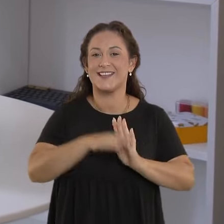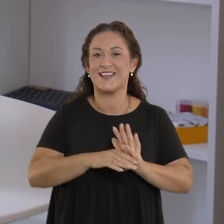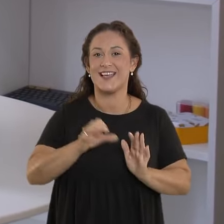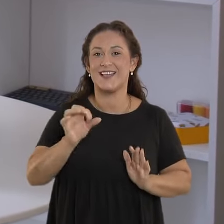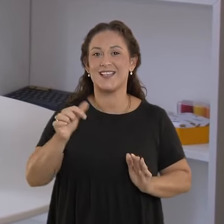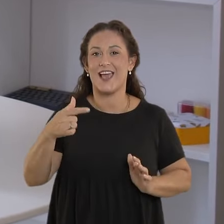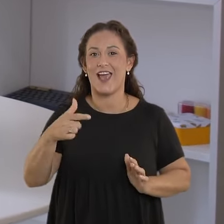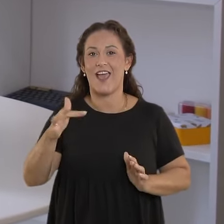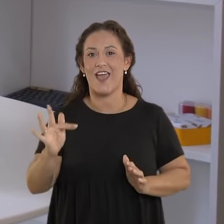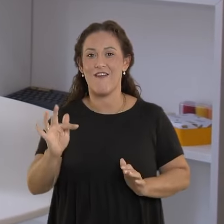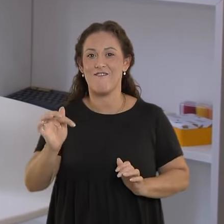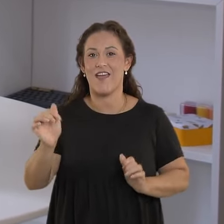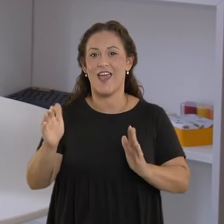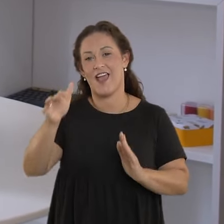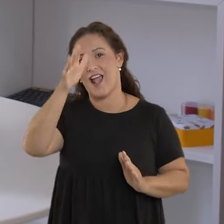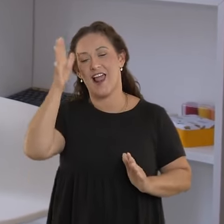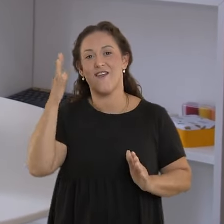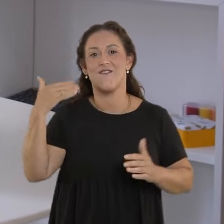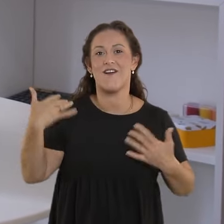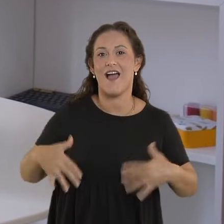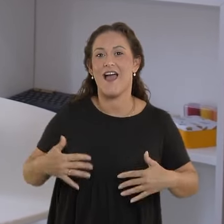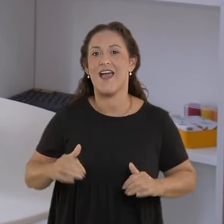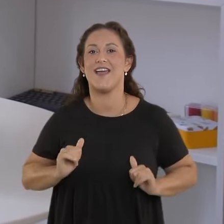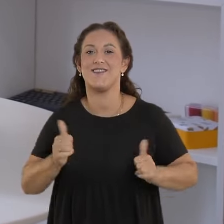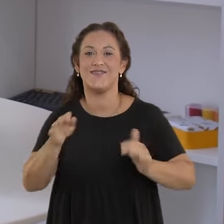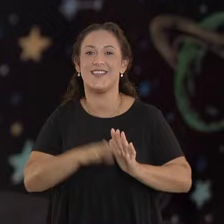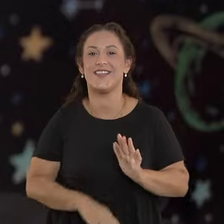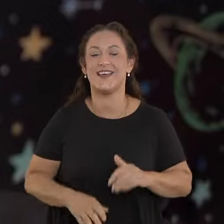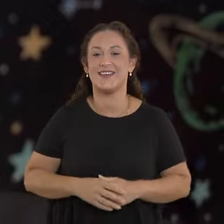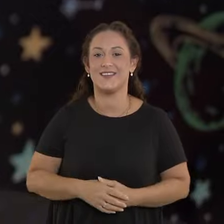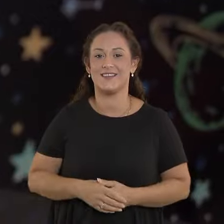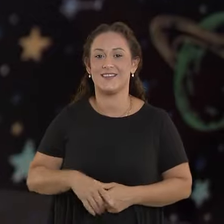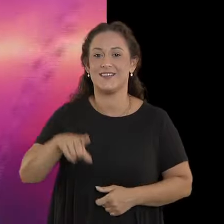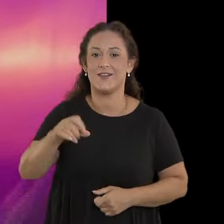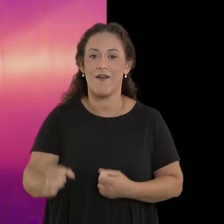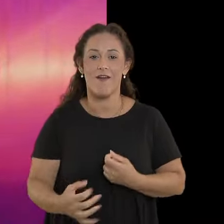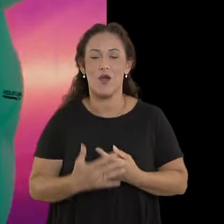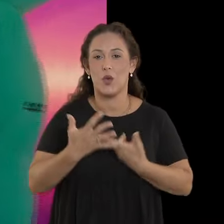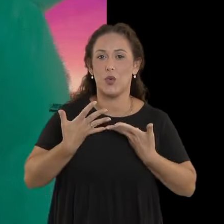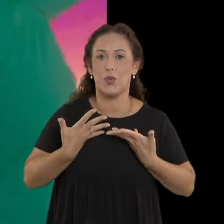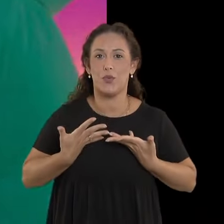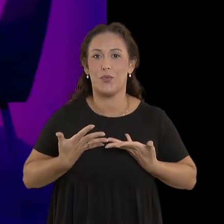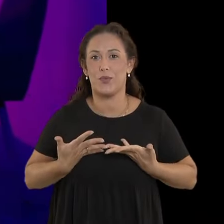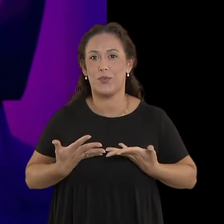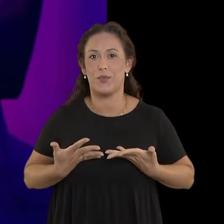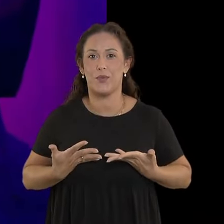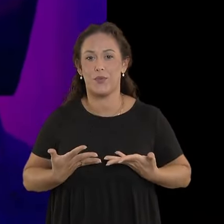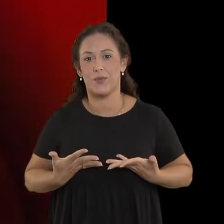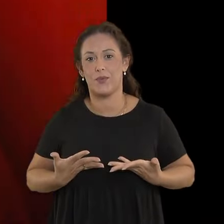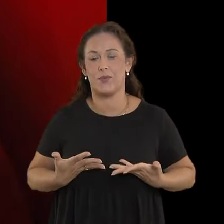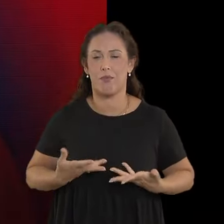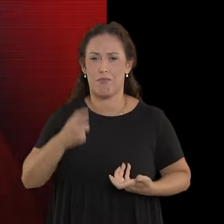Agenda SGF Calufa Edition. ¡Despegamos! Tú me calmas, mi dosis